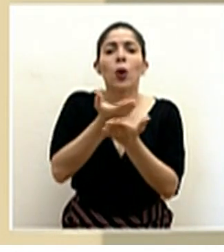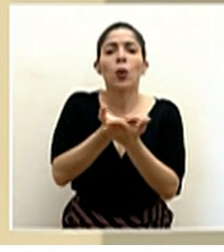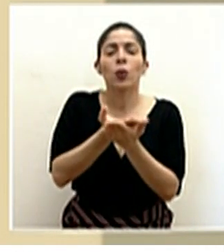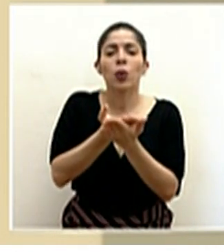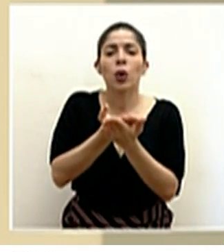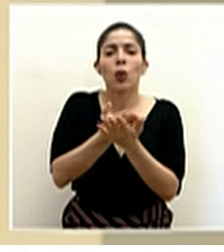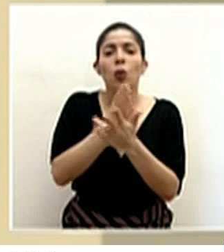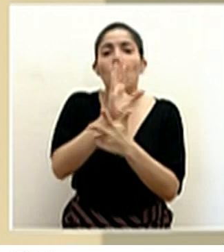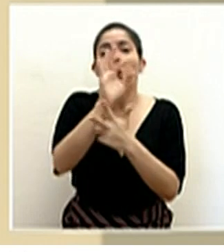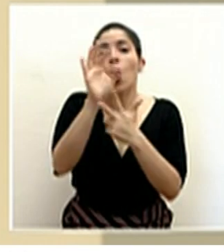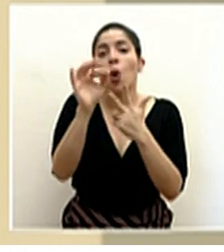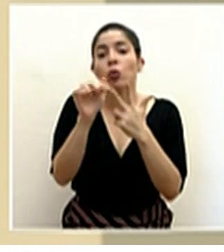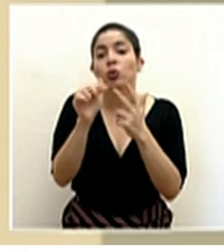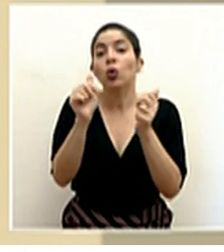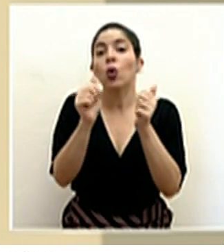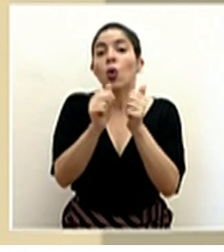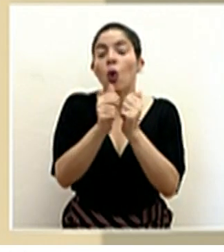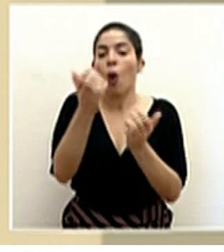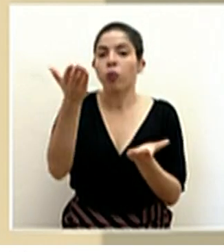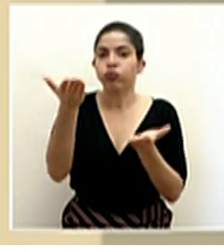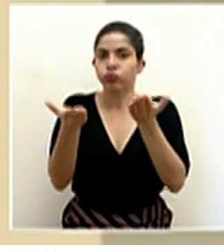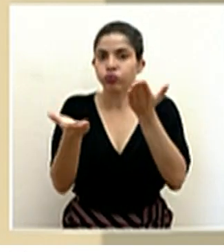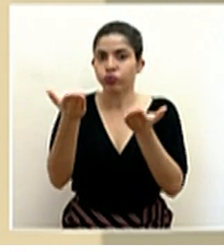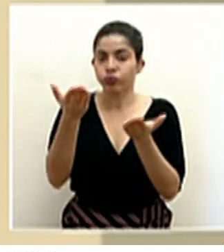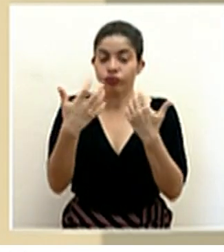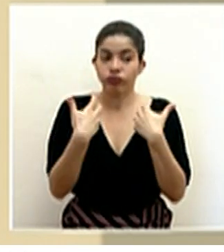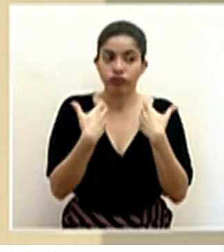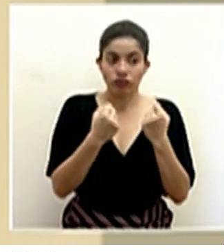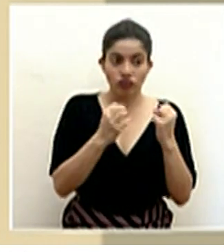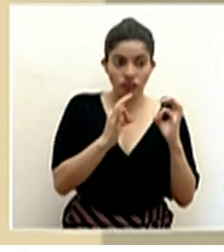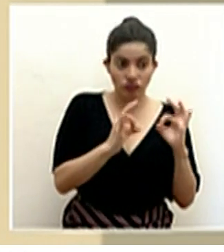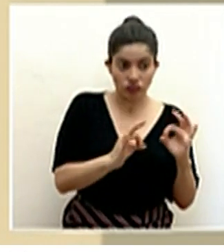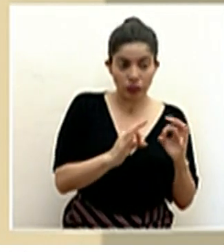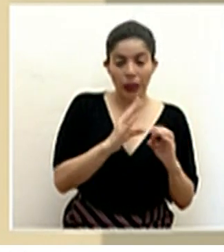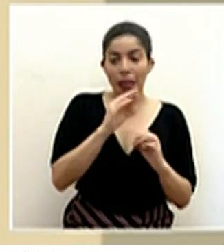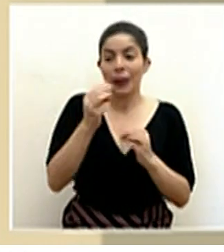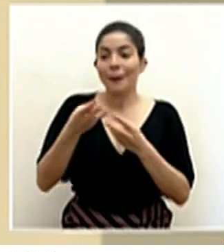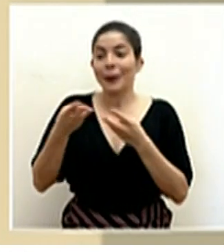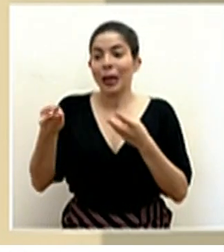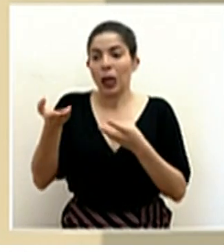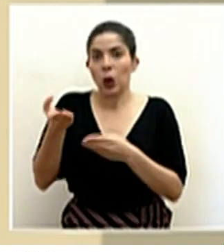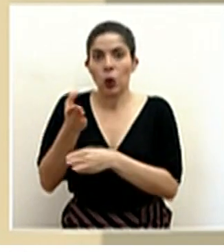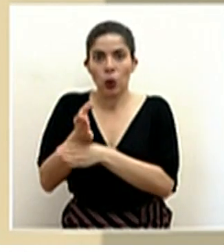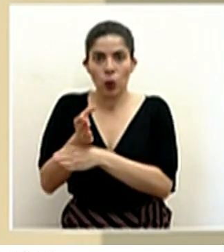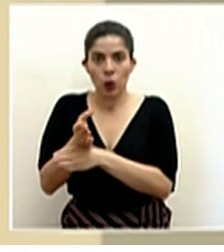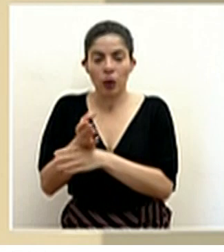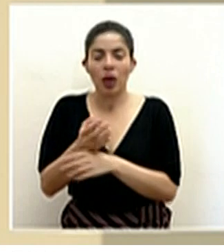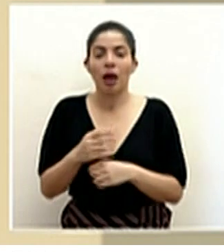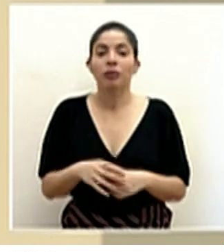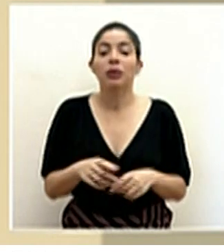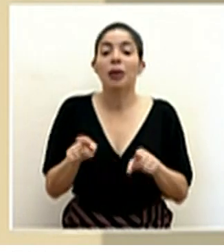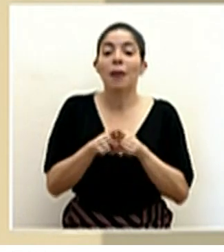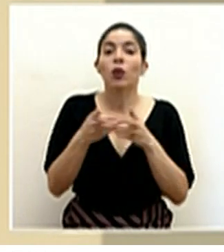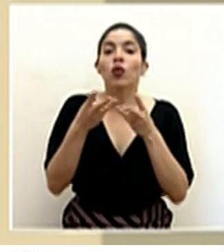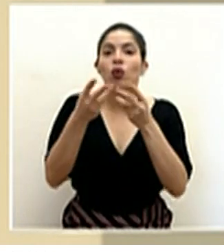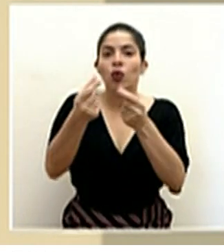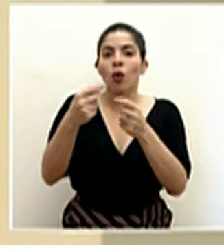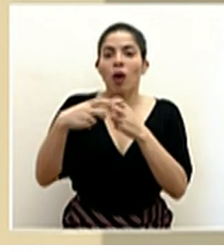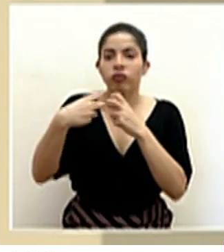que tuviera ese balance entre lo sanitario y las mercancías y el flujo de las